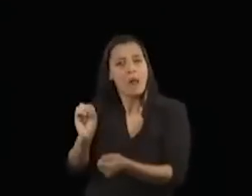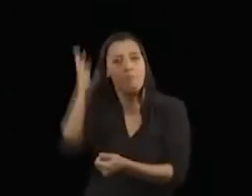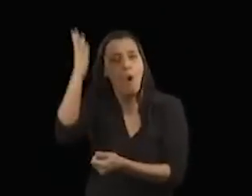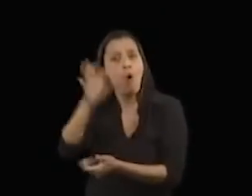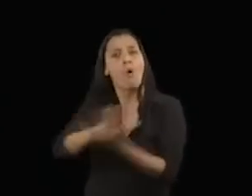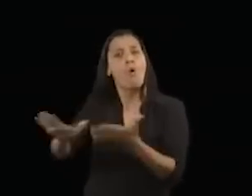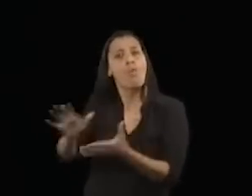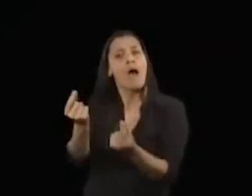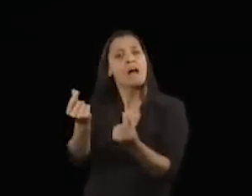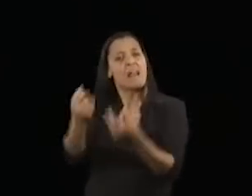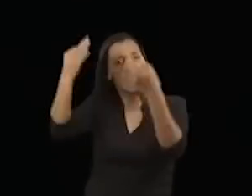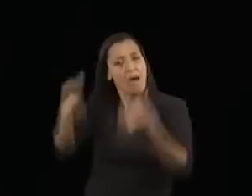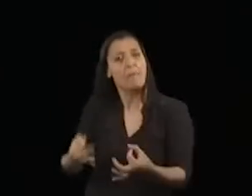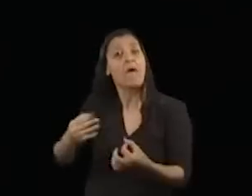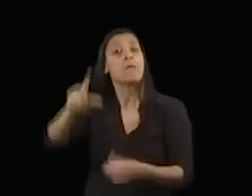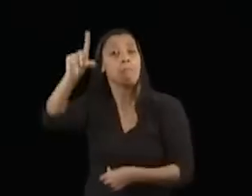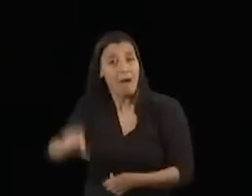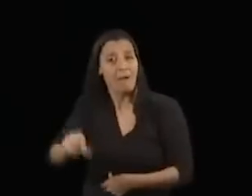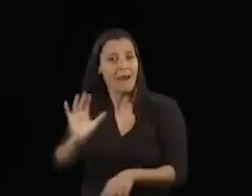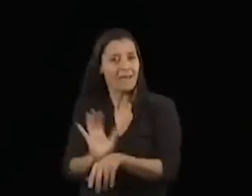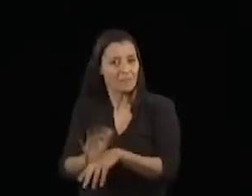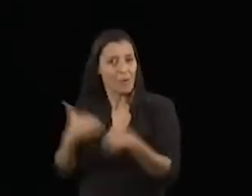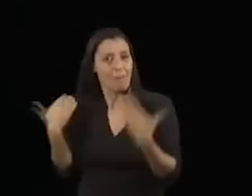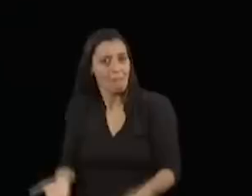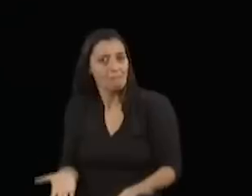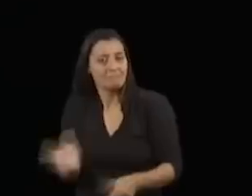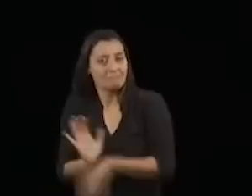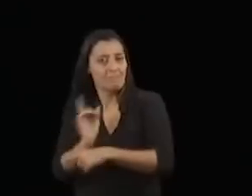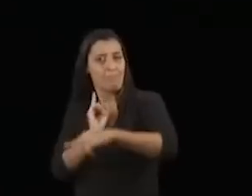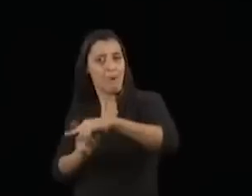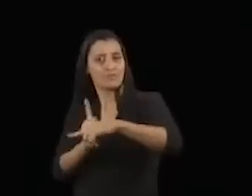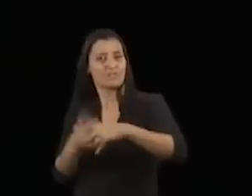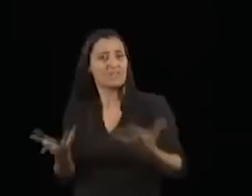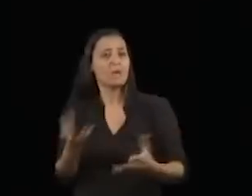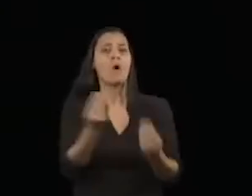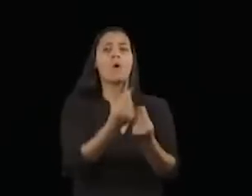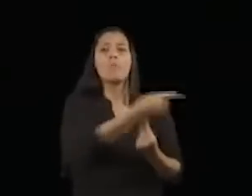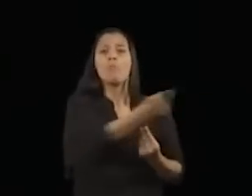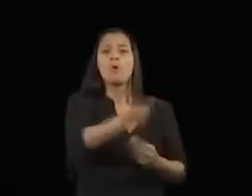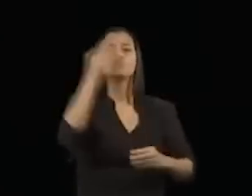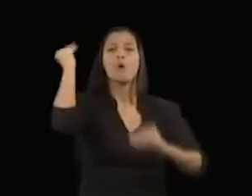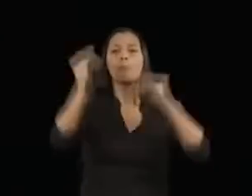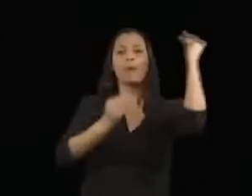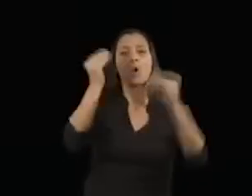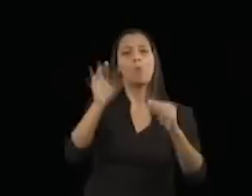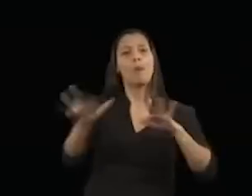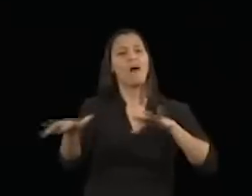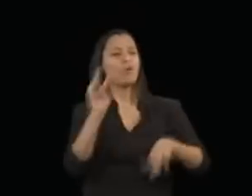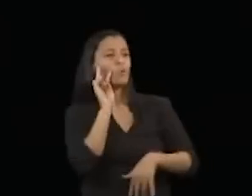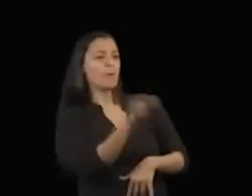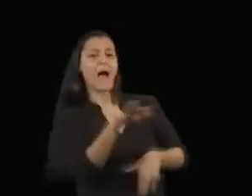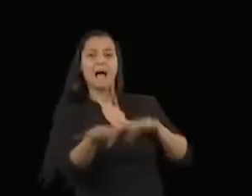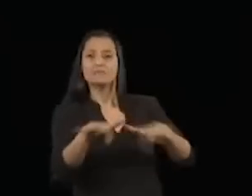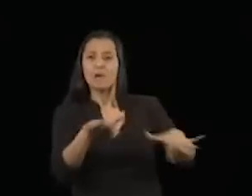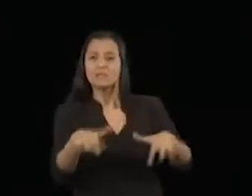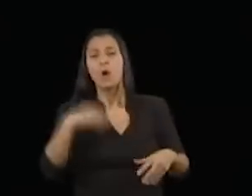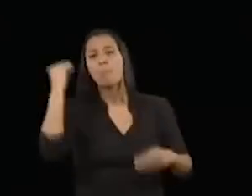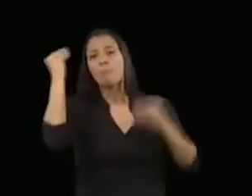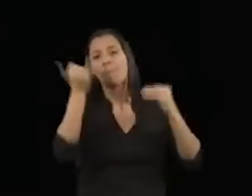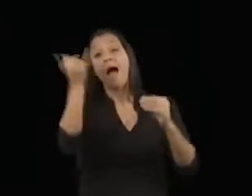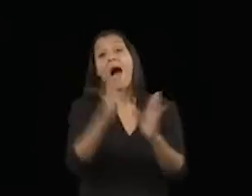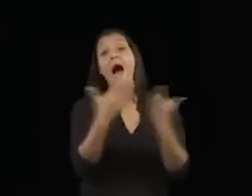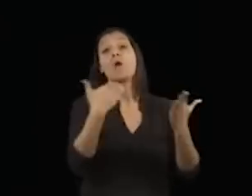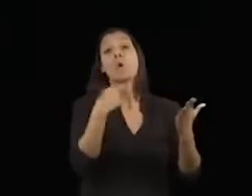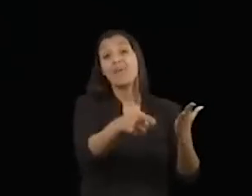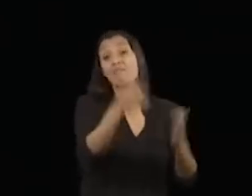muchos se preocupan por eso. Y eso, hay un libro muy básico en economía que es